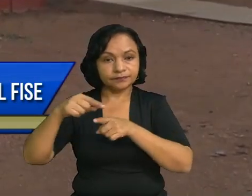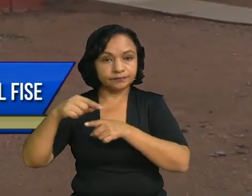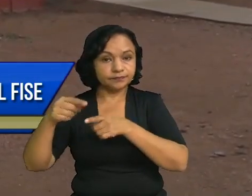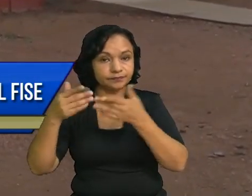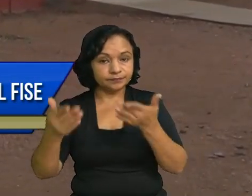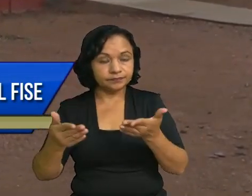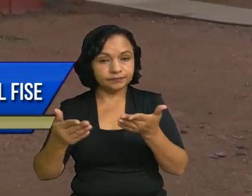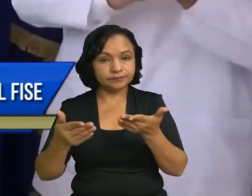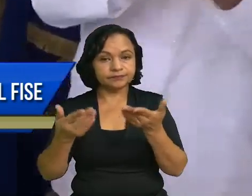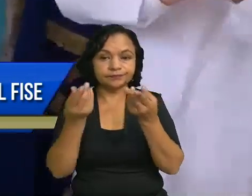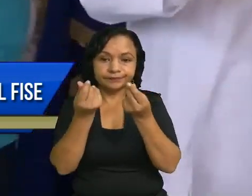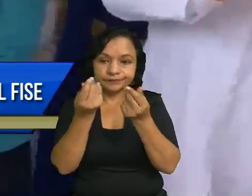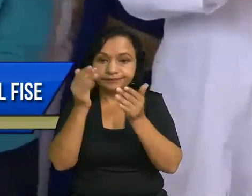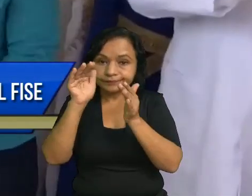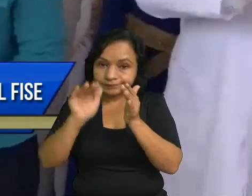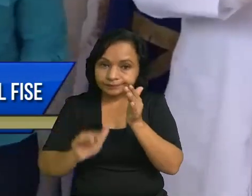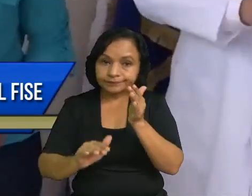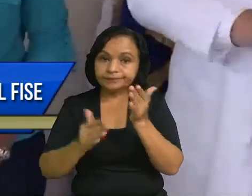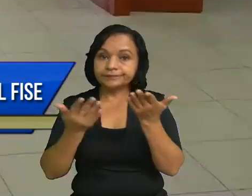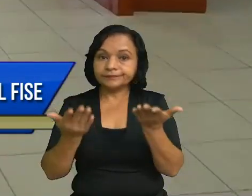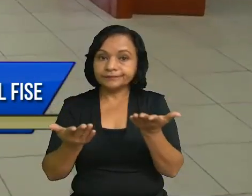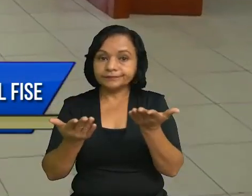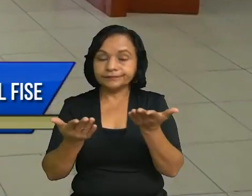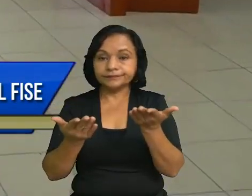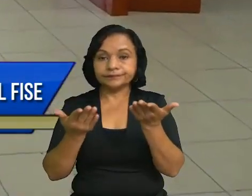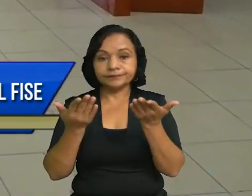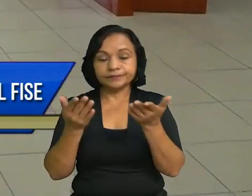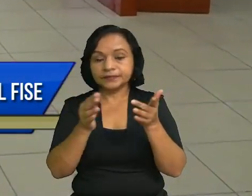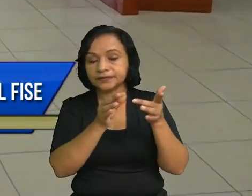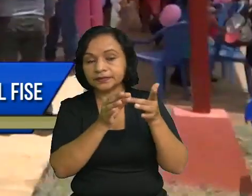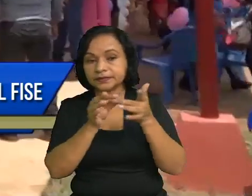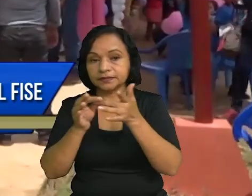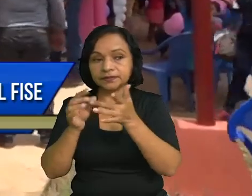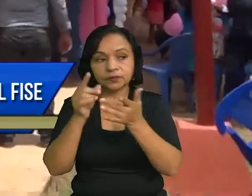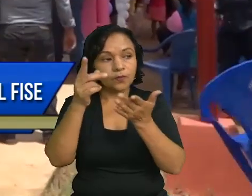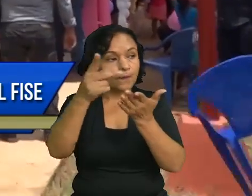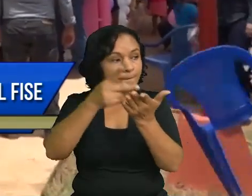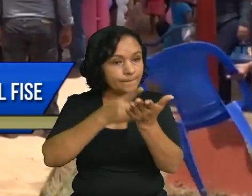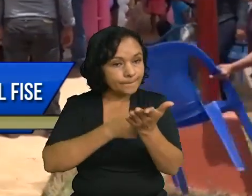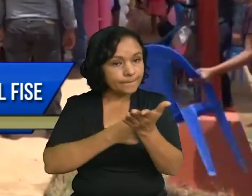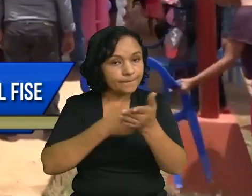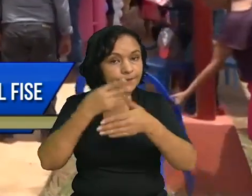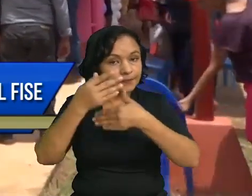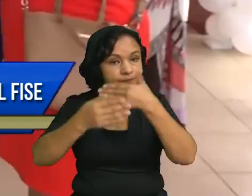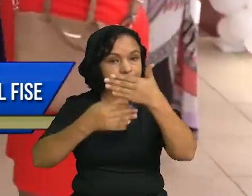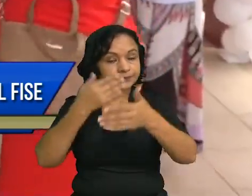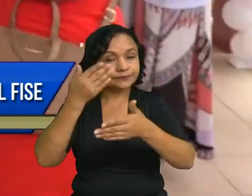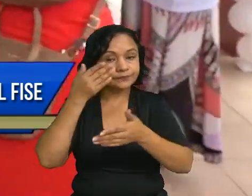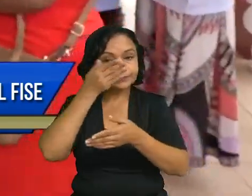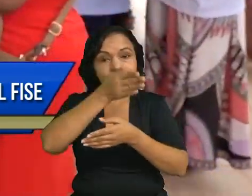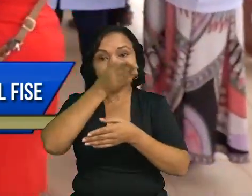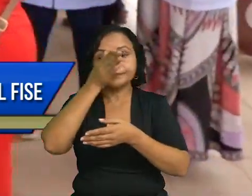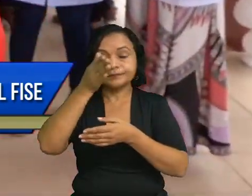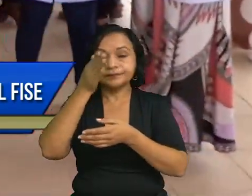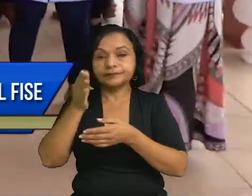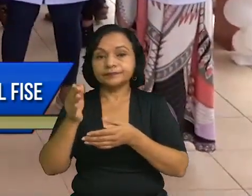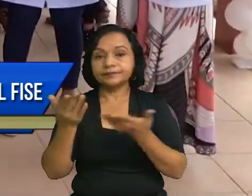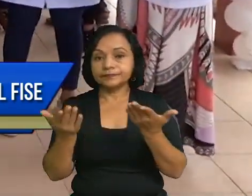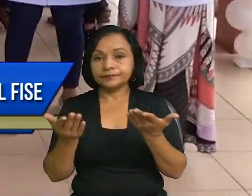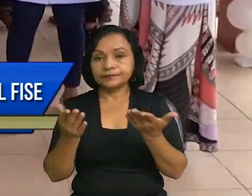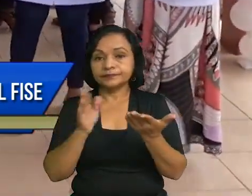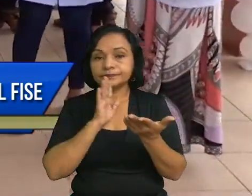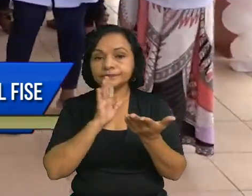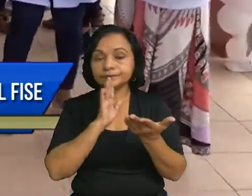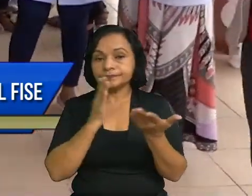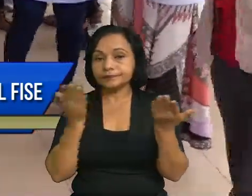menos recursos con un sistema de tratamiento único un solo proyecto proceso de gestión único es decir no vamos